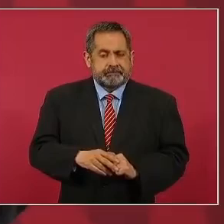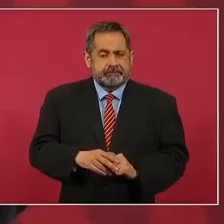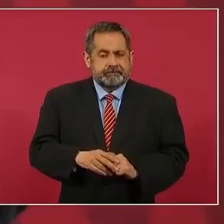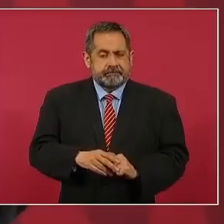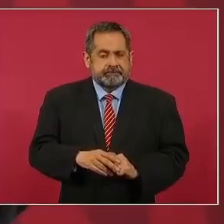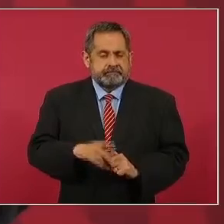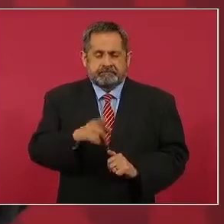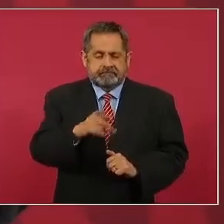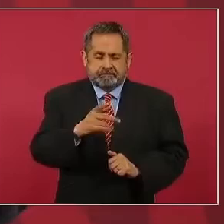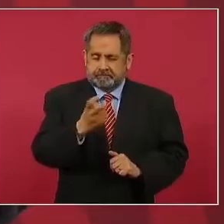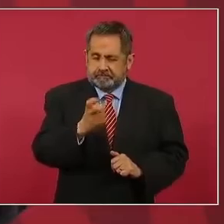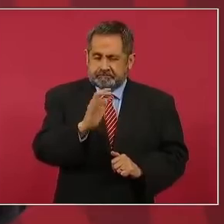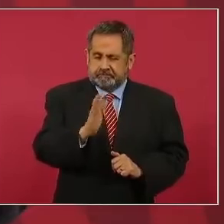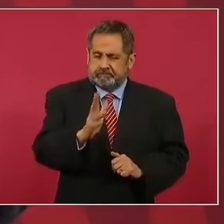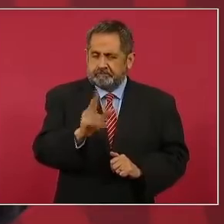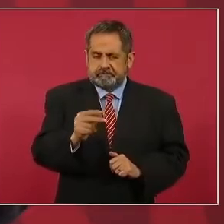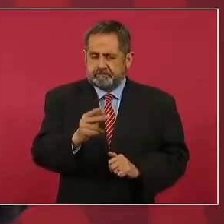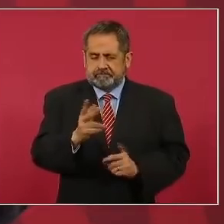desechado,